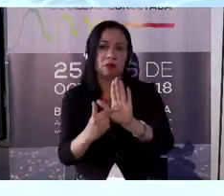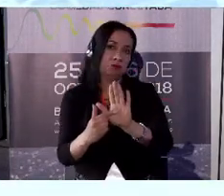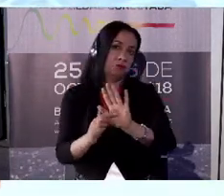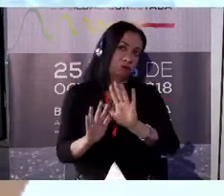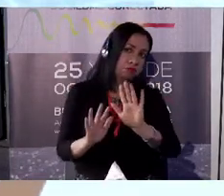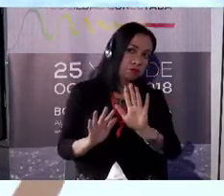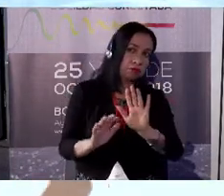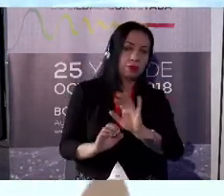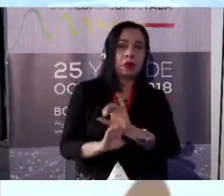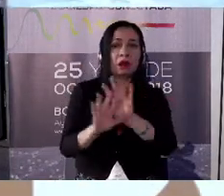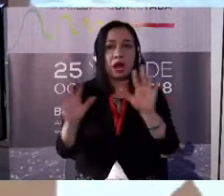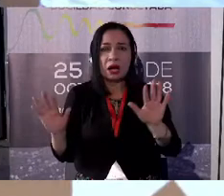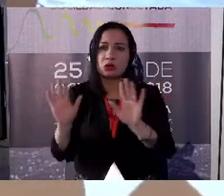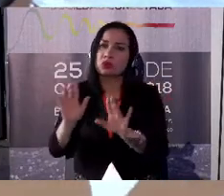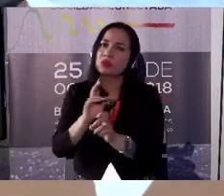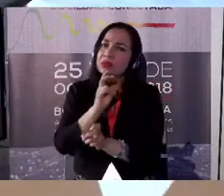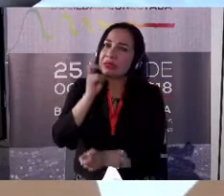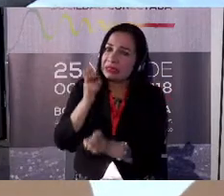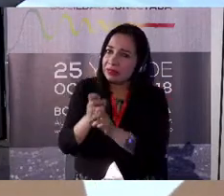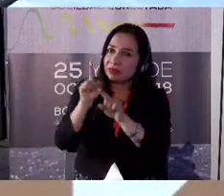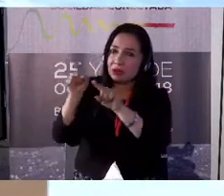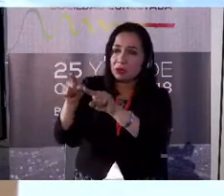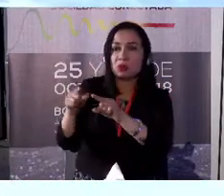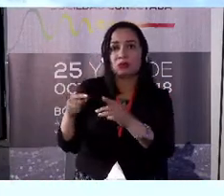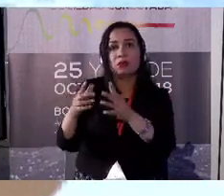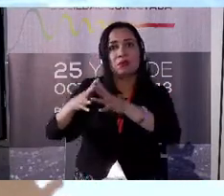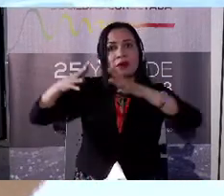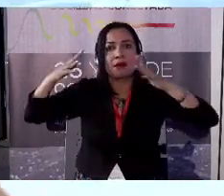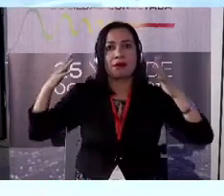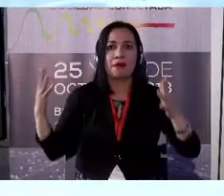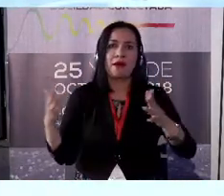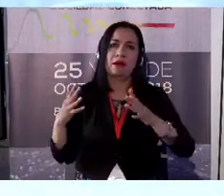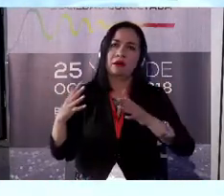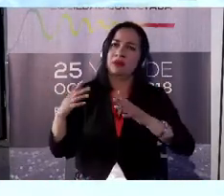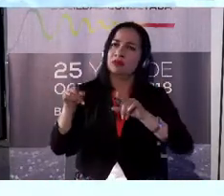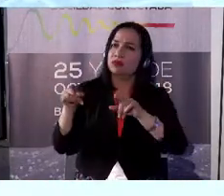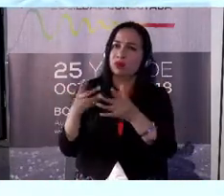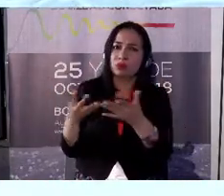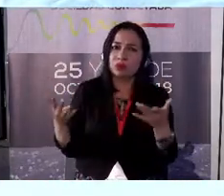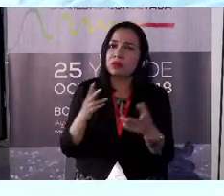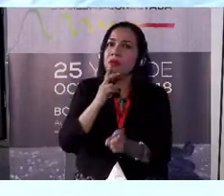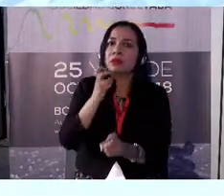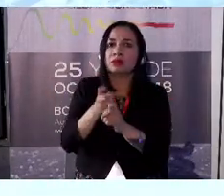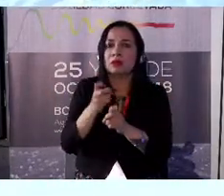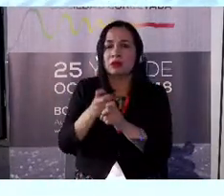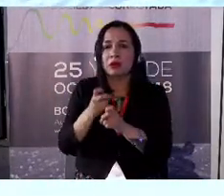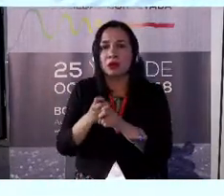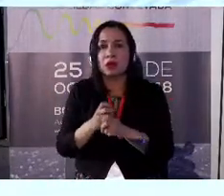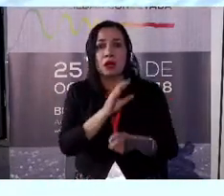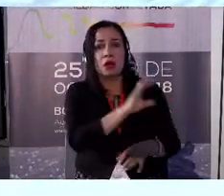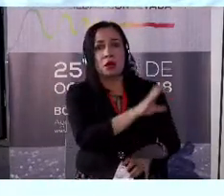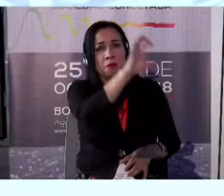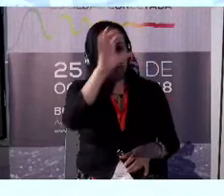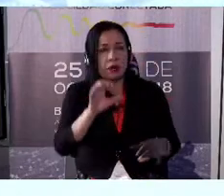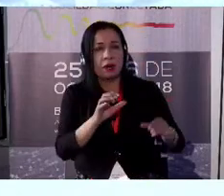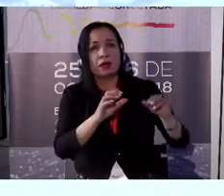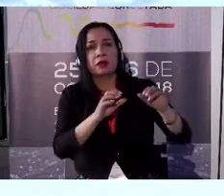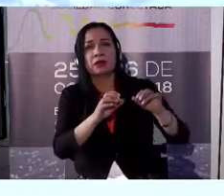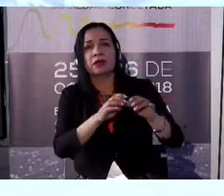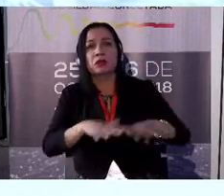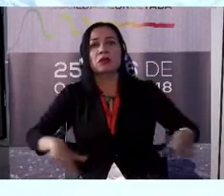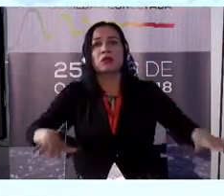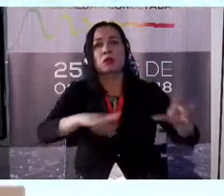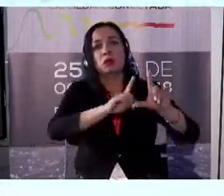atípico por su complejidad, su tamaño. En otros países en Europa se hicieron estas subastas más tarde en los